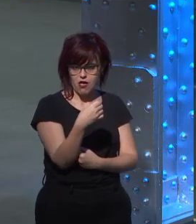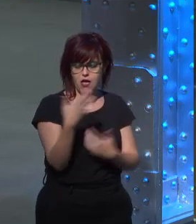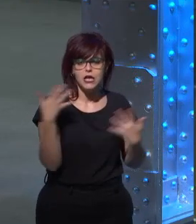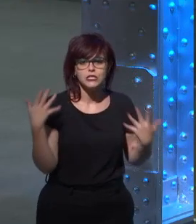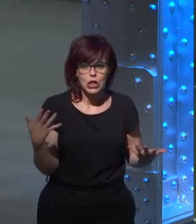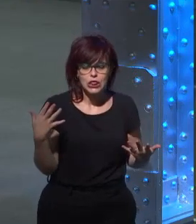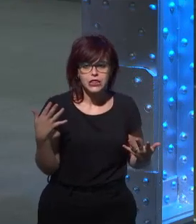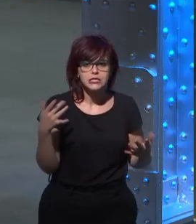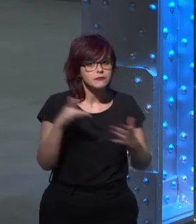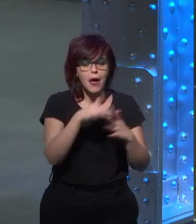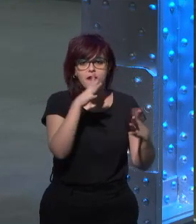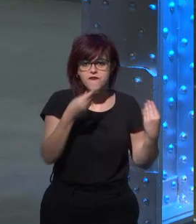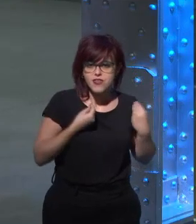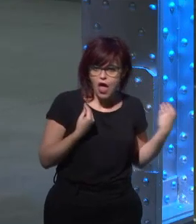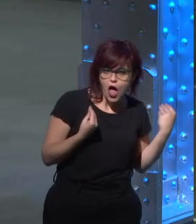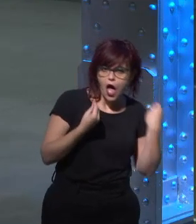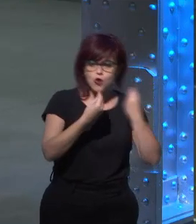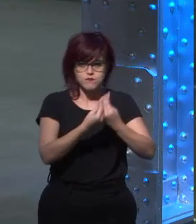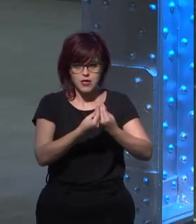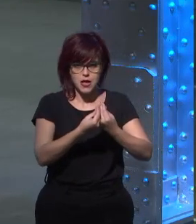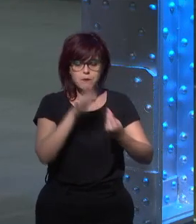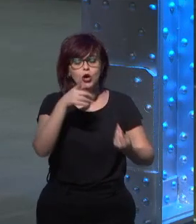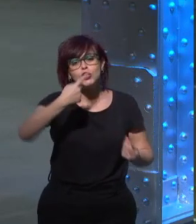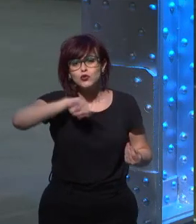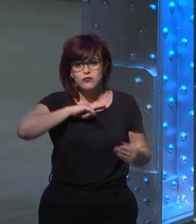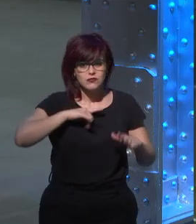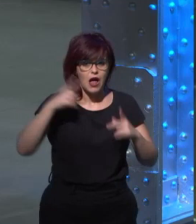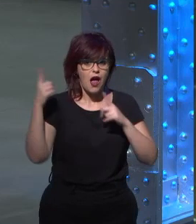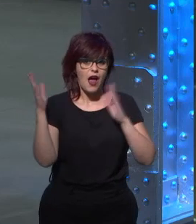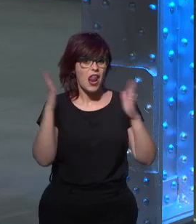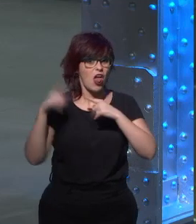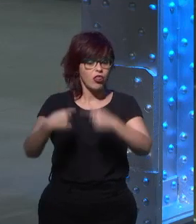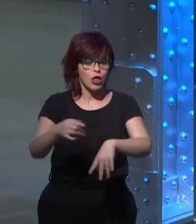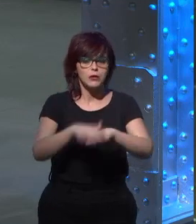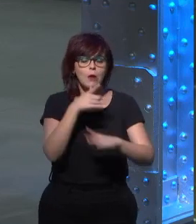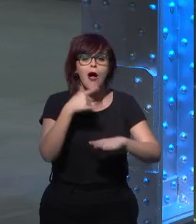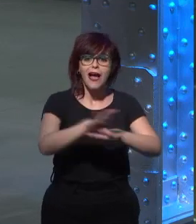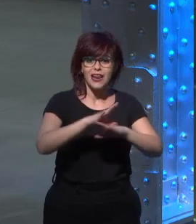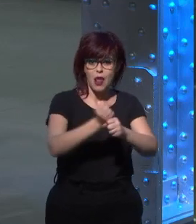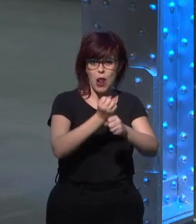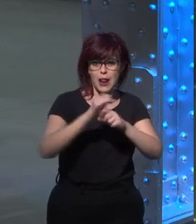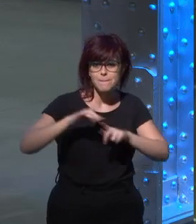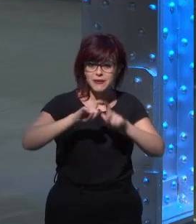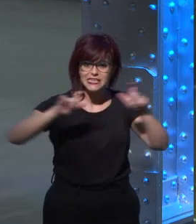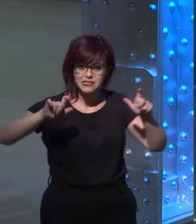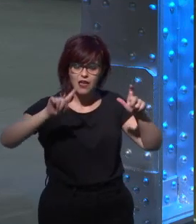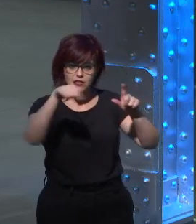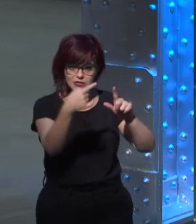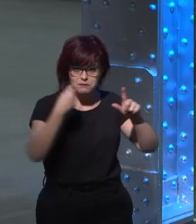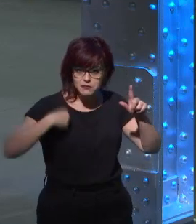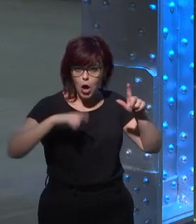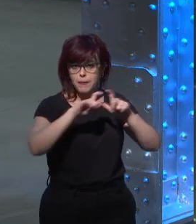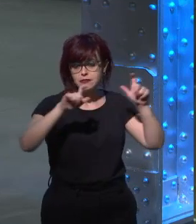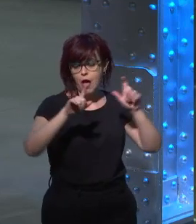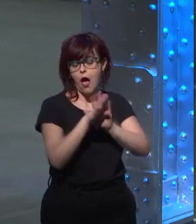acompañar el resto de nuestra vida, porque nuestra generación, yo diría prácticamente nadie, va a empezar su carrera laboral en una empresa y va a acabar en la misma.